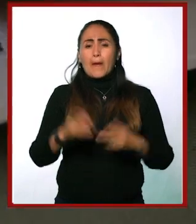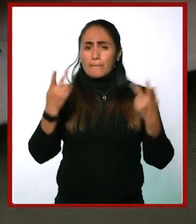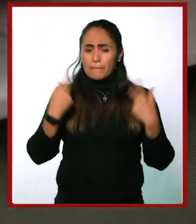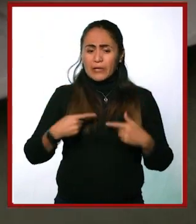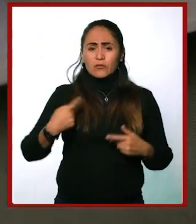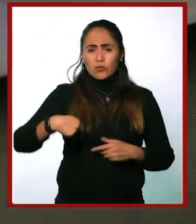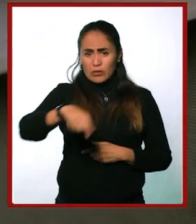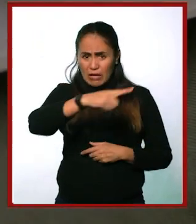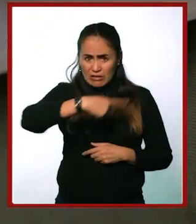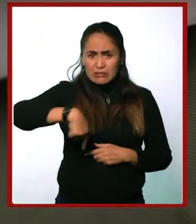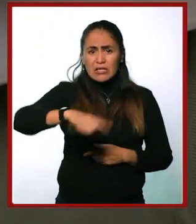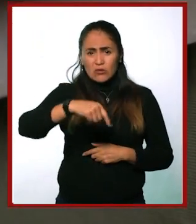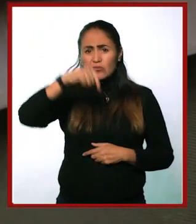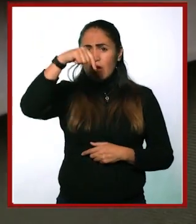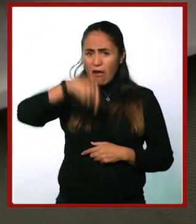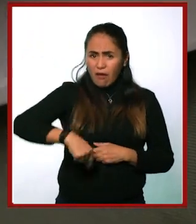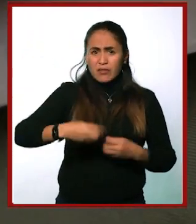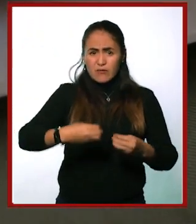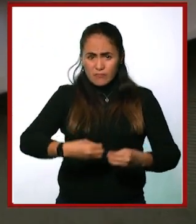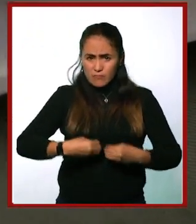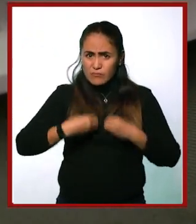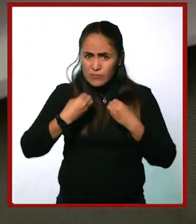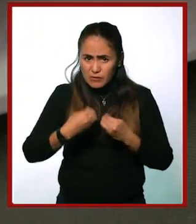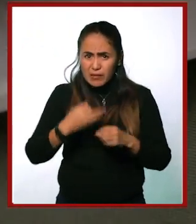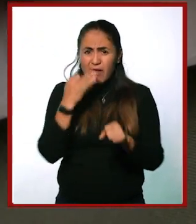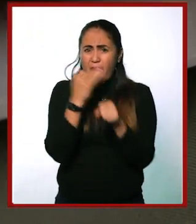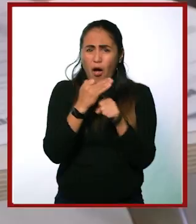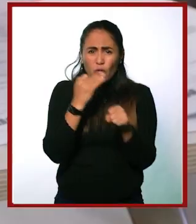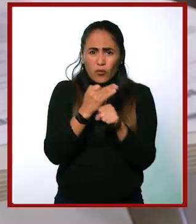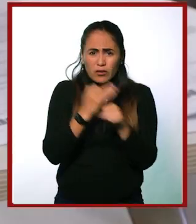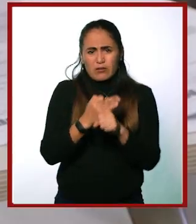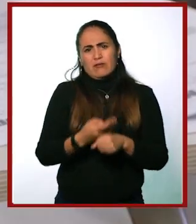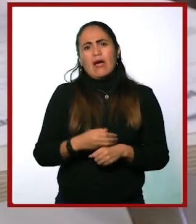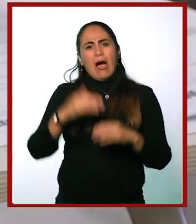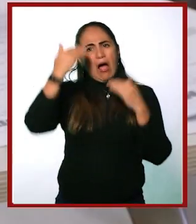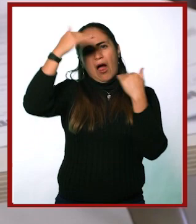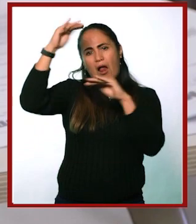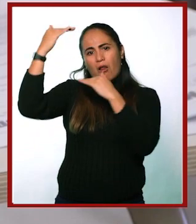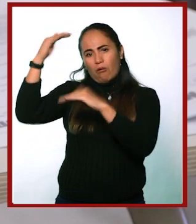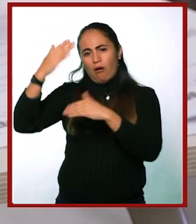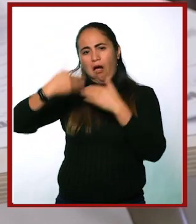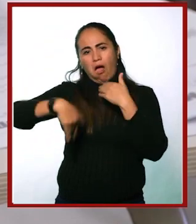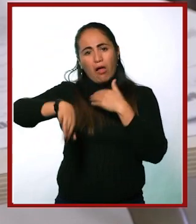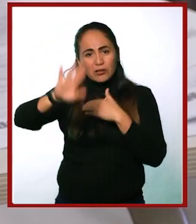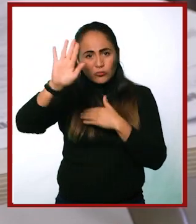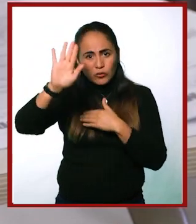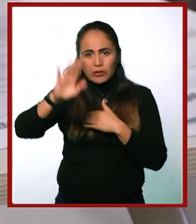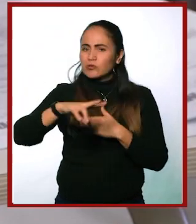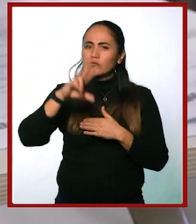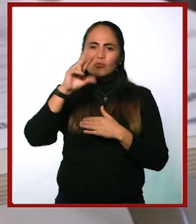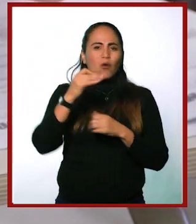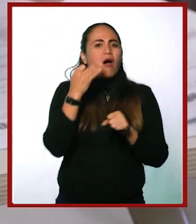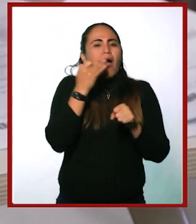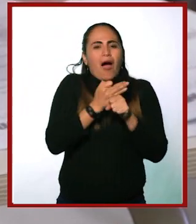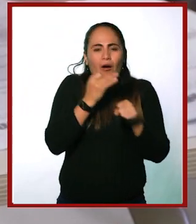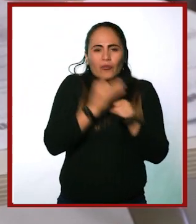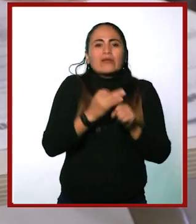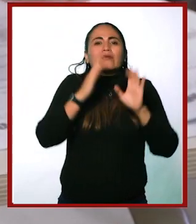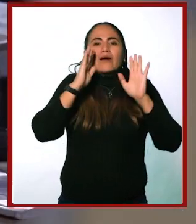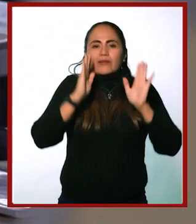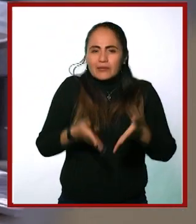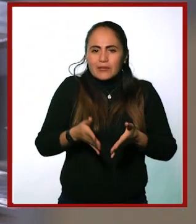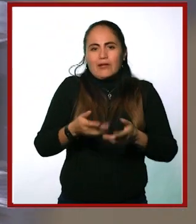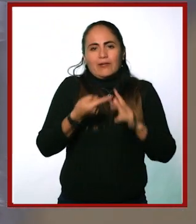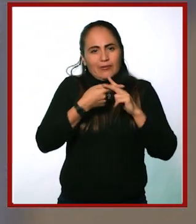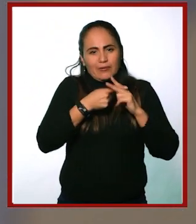necesariamente ciudadanos y ciudadanas ahora. No es que los vamos a formar desde el mundo adulto para que luego sean ciudadanos y ciudadanas, sino